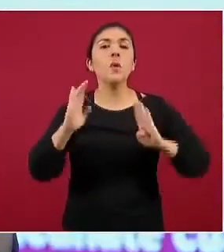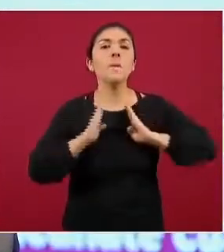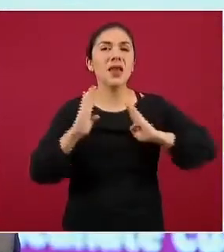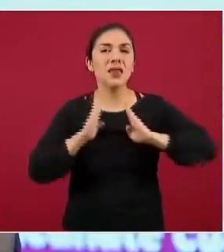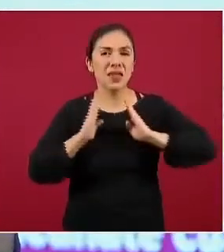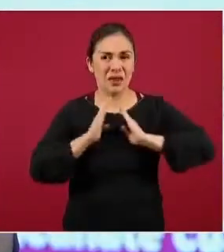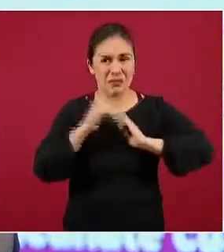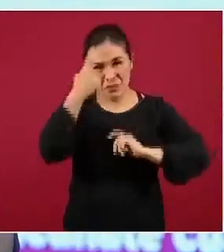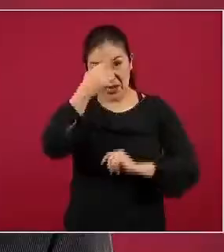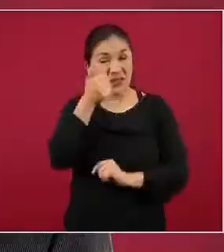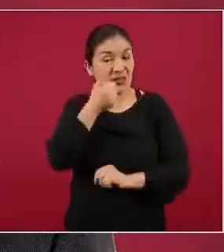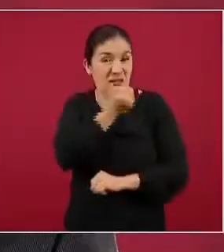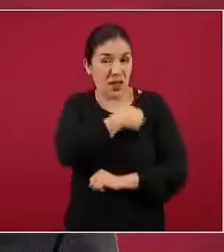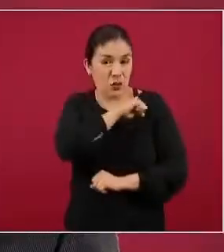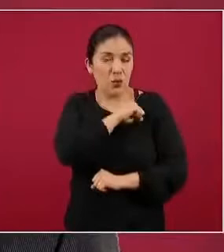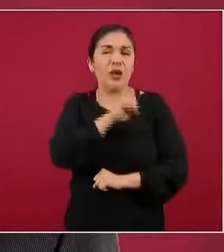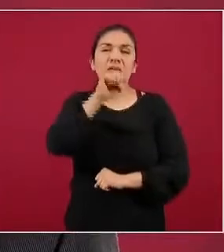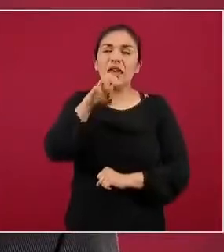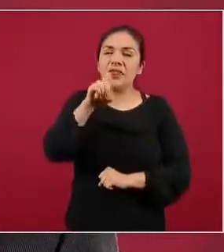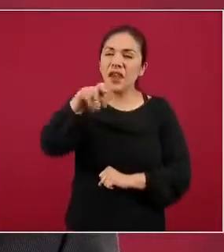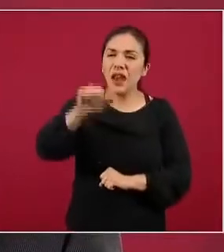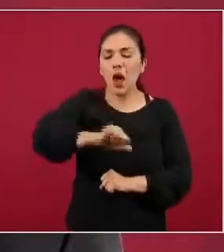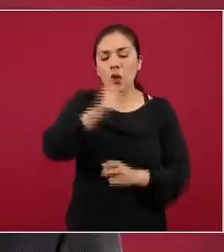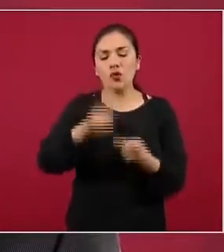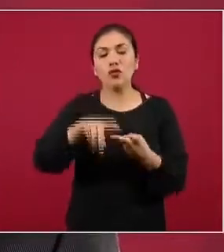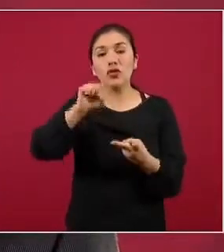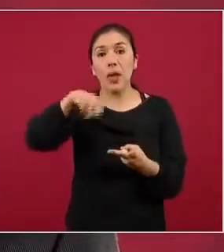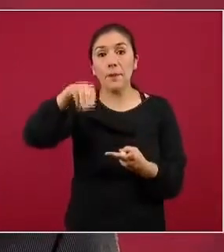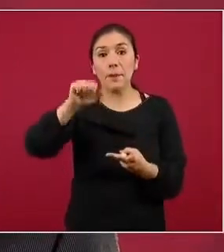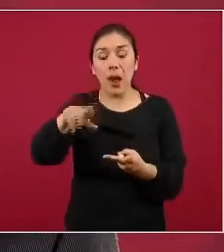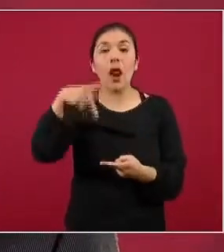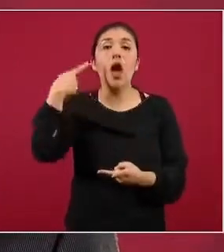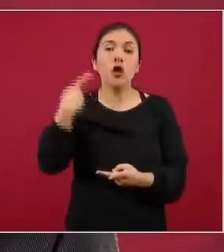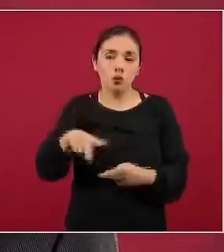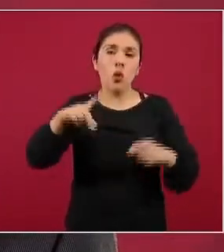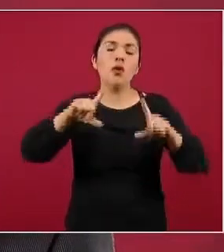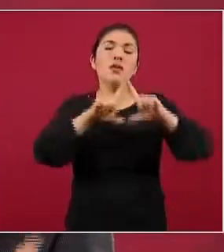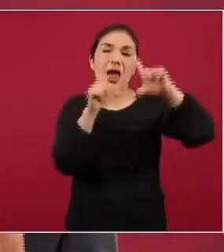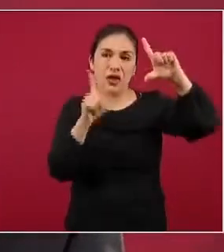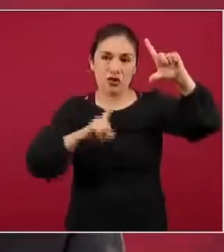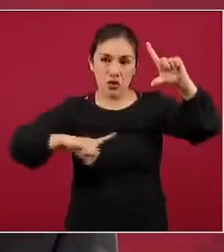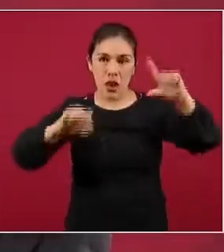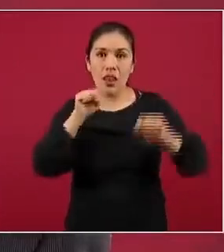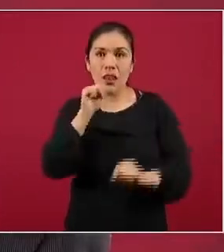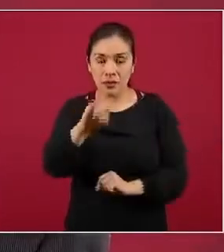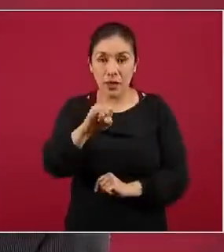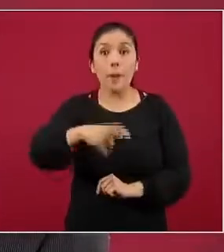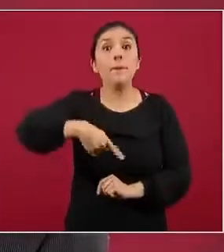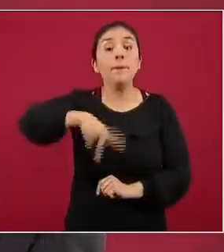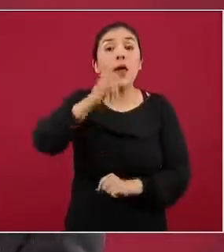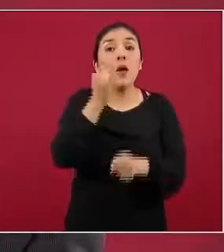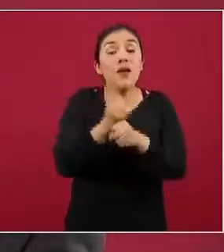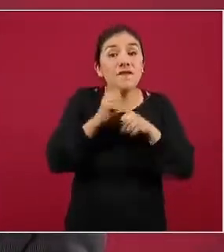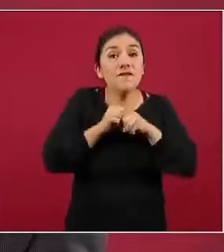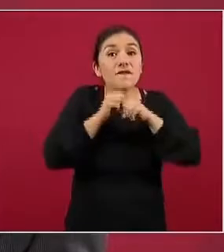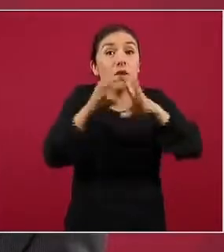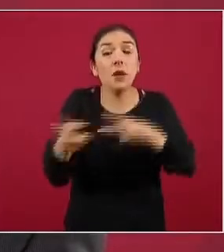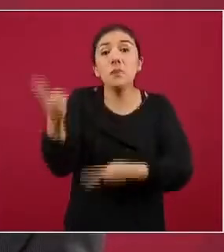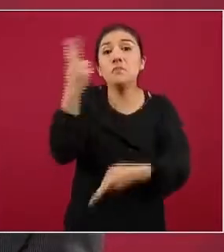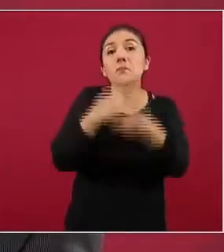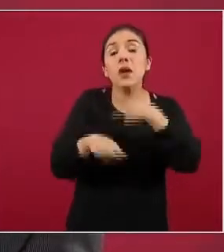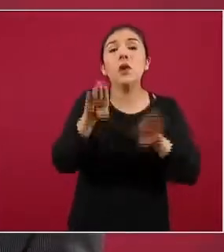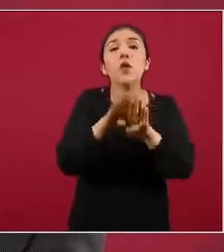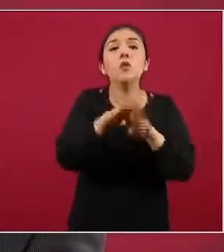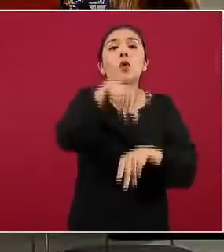militares de salud, tanto de SEDENA como de SEMAR, son instituciones nacionales. Pero la información procede de